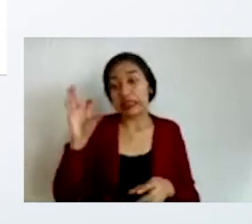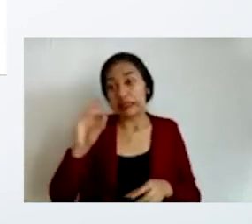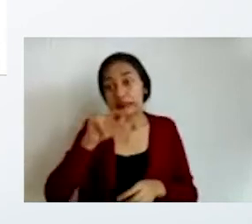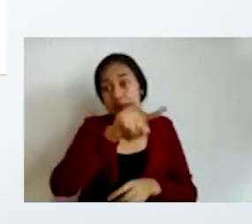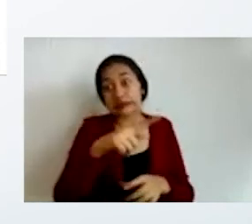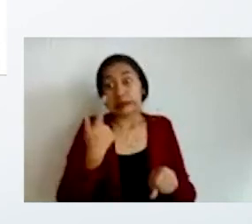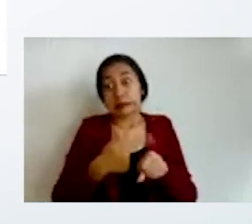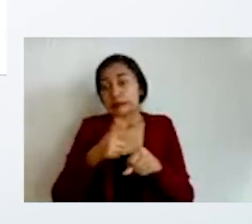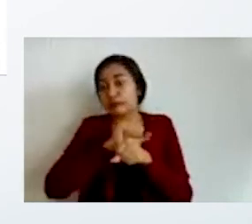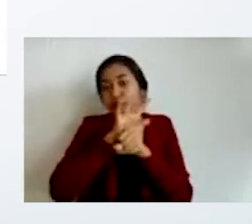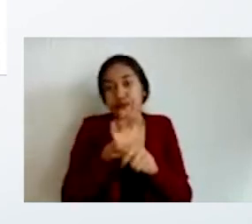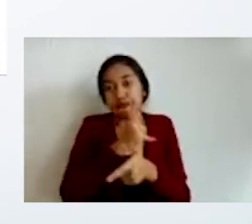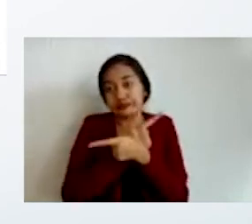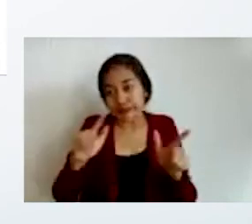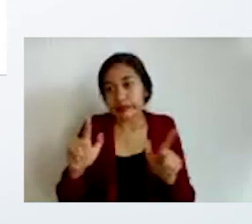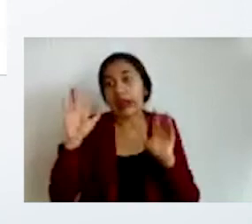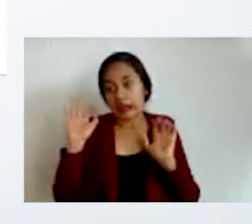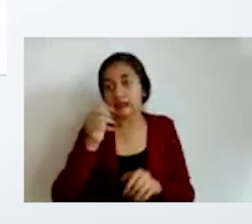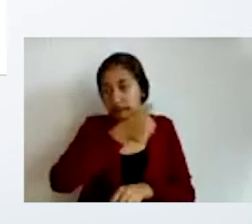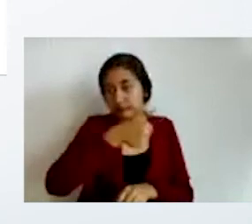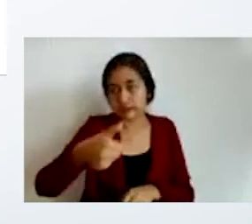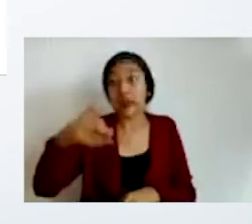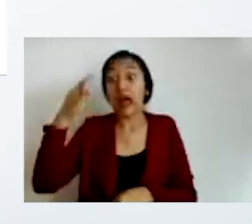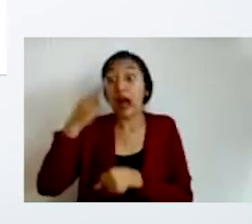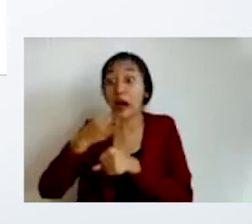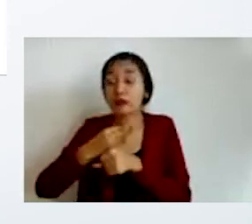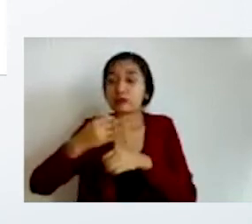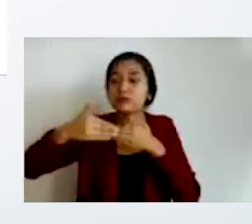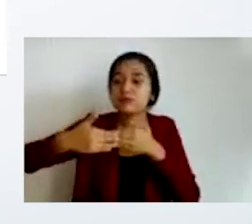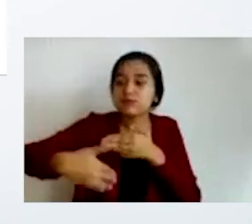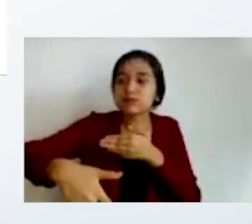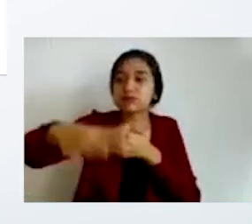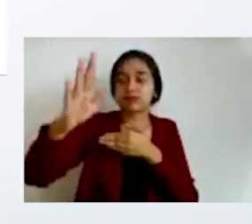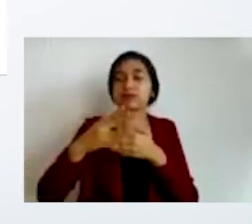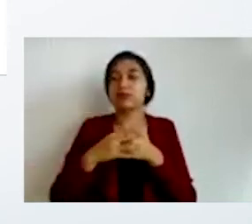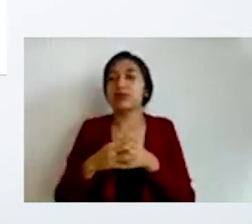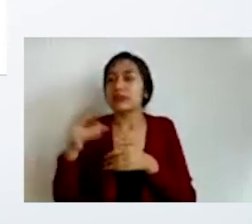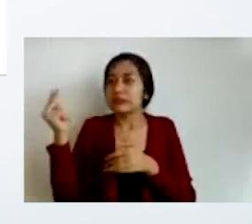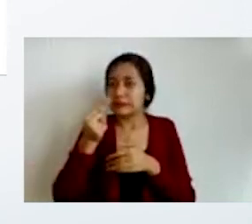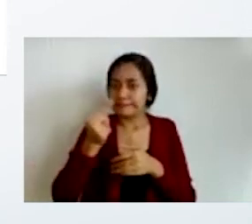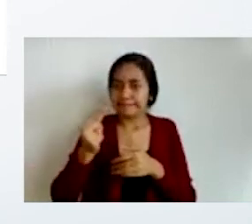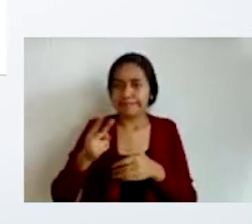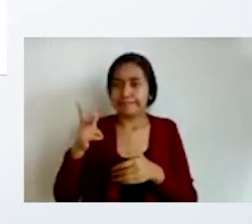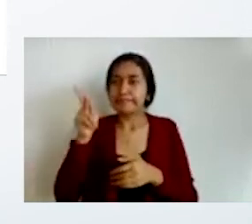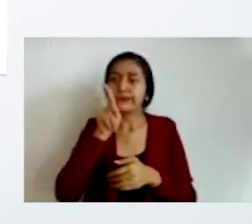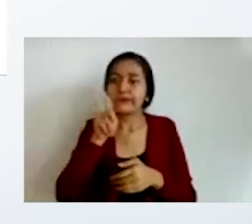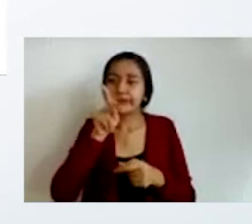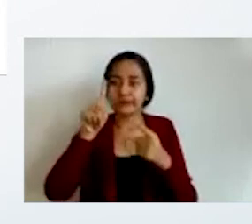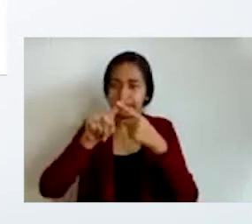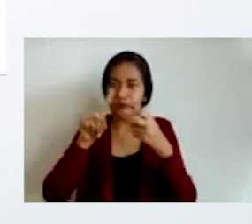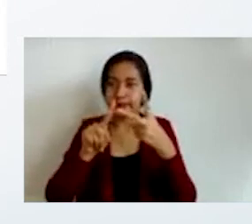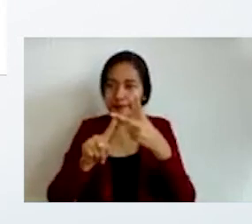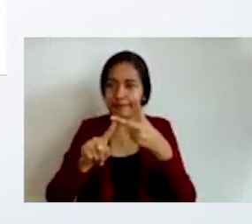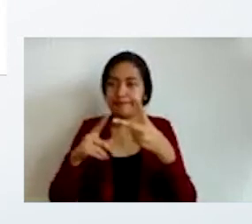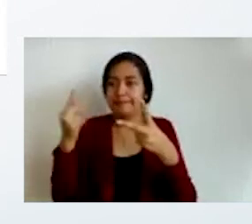la enfermedad. Entonces, en la medida en que aproximen el valor del 100% estos dos formas de interpretación